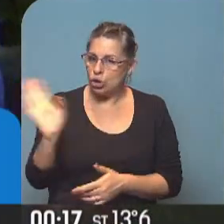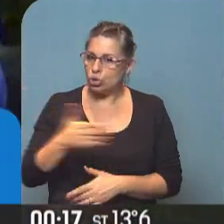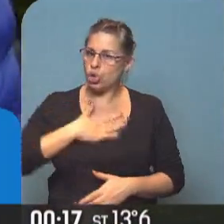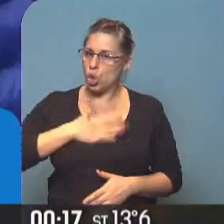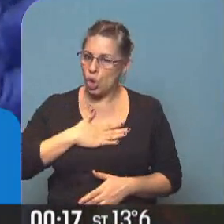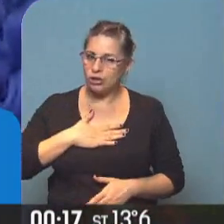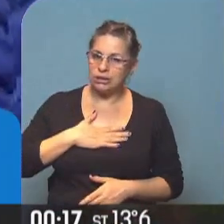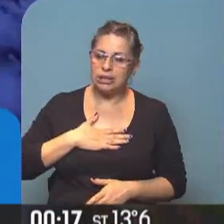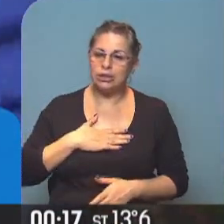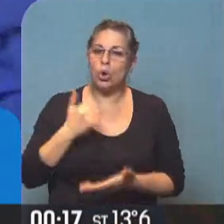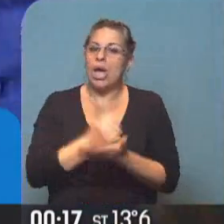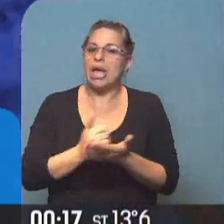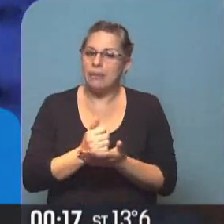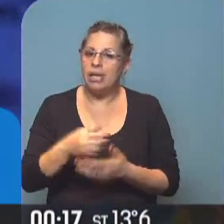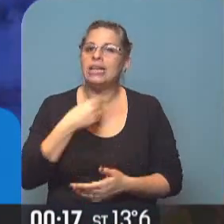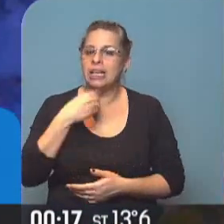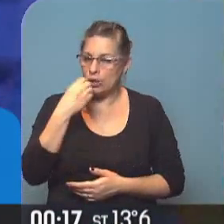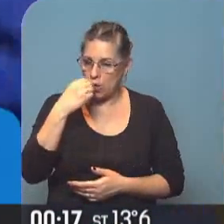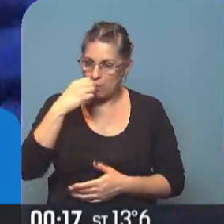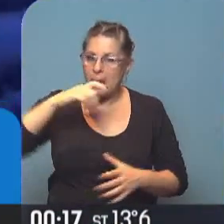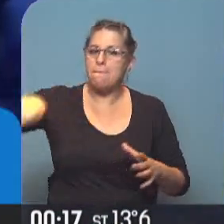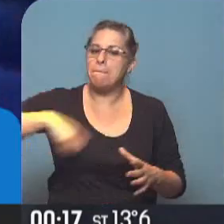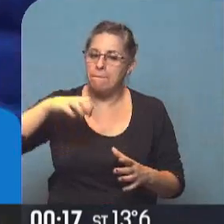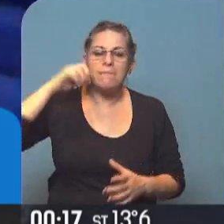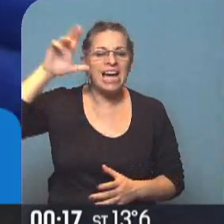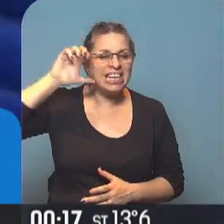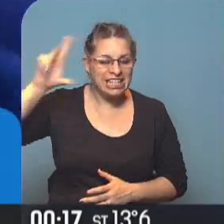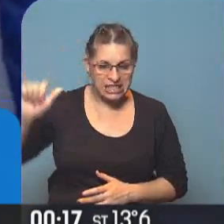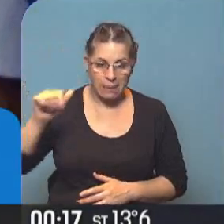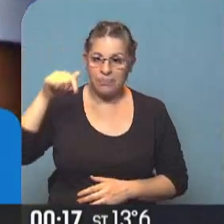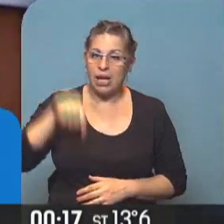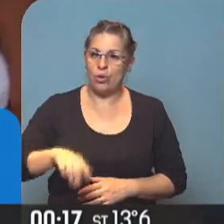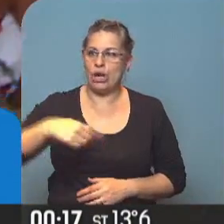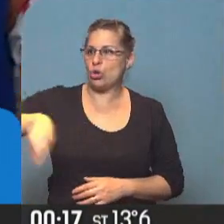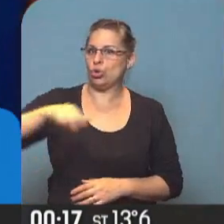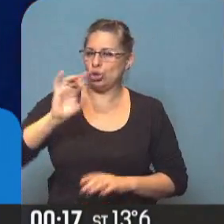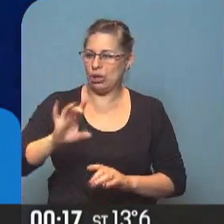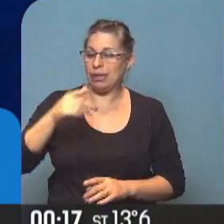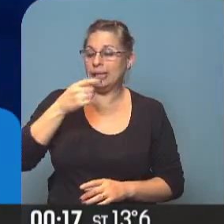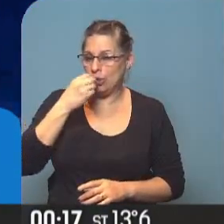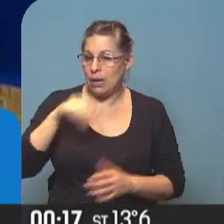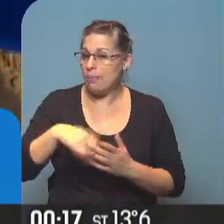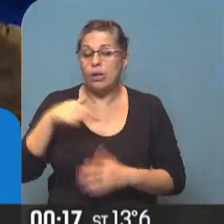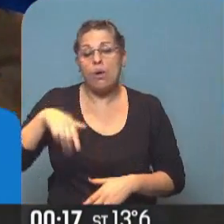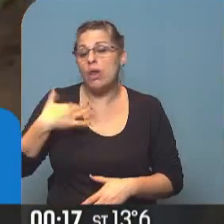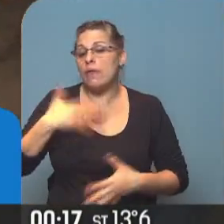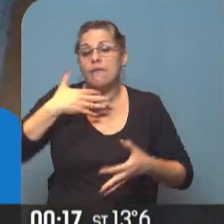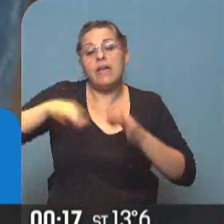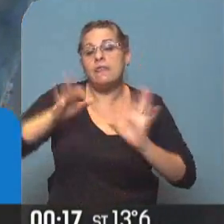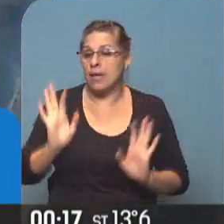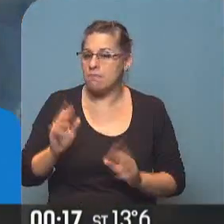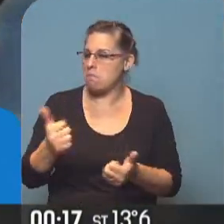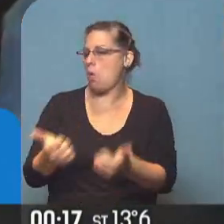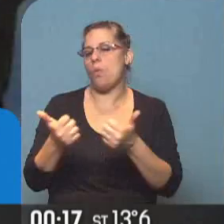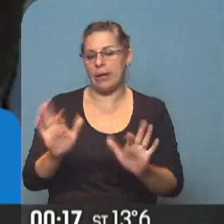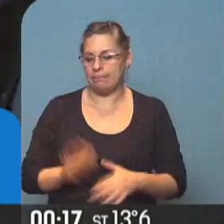viendo y esperando para comer esta pared. Superó expectativas. Esta, en teoría, era para comer nosotros. La tuvimos que vender. Maravilloso.